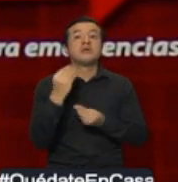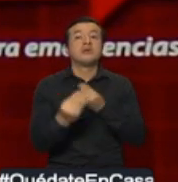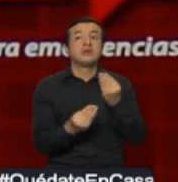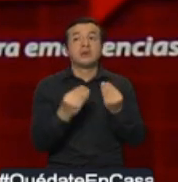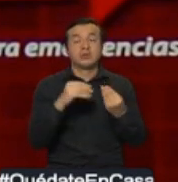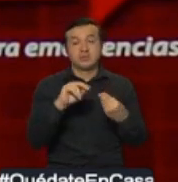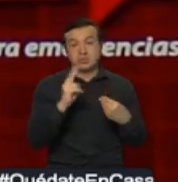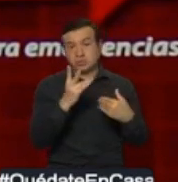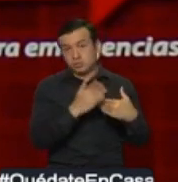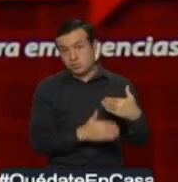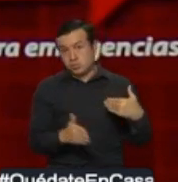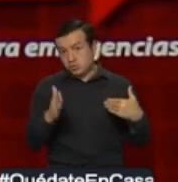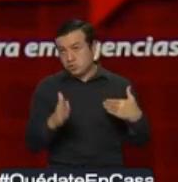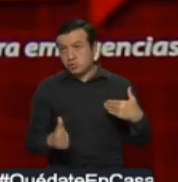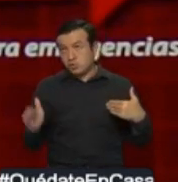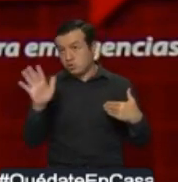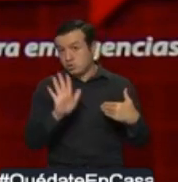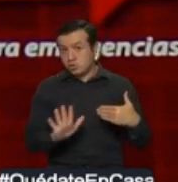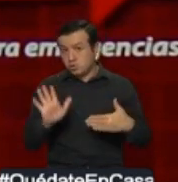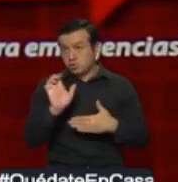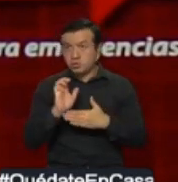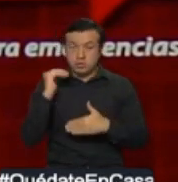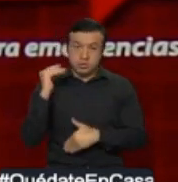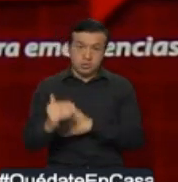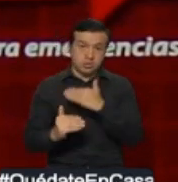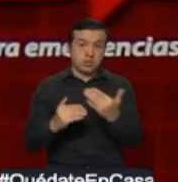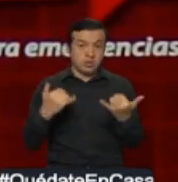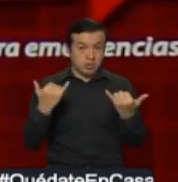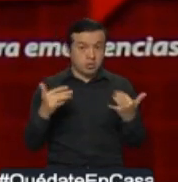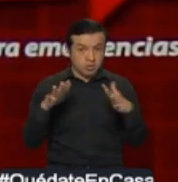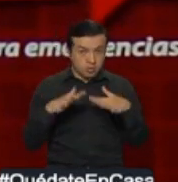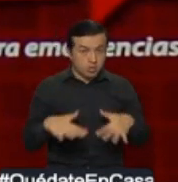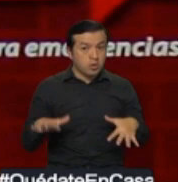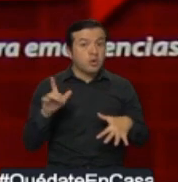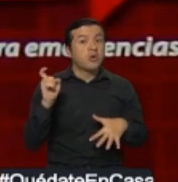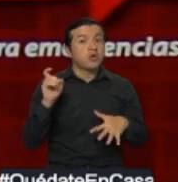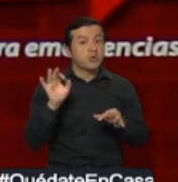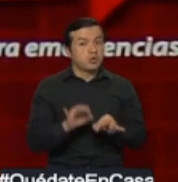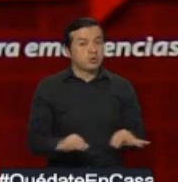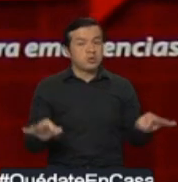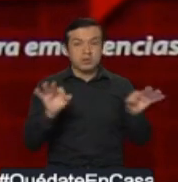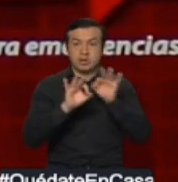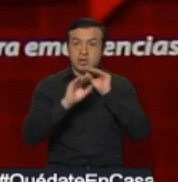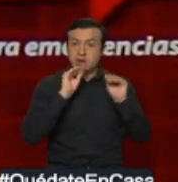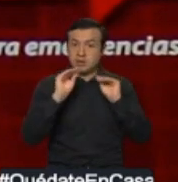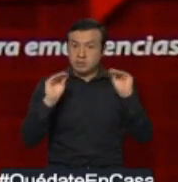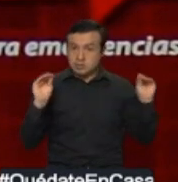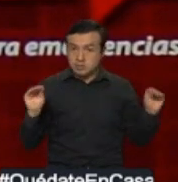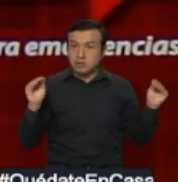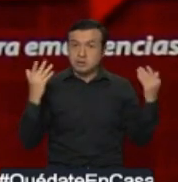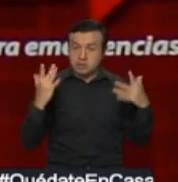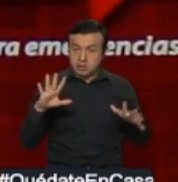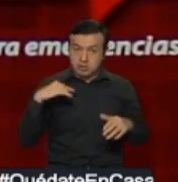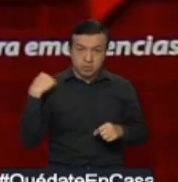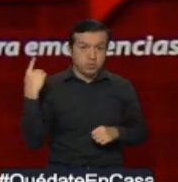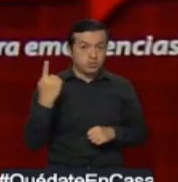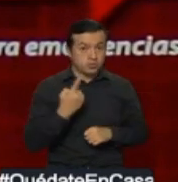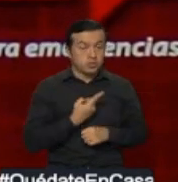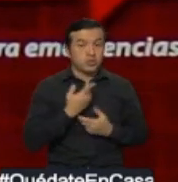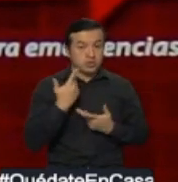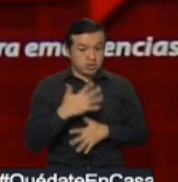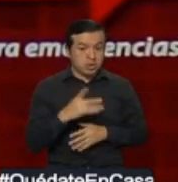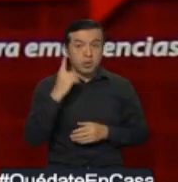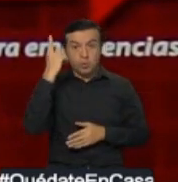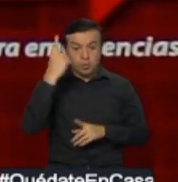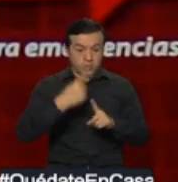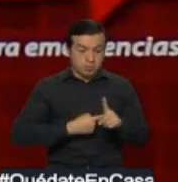otras etapas en distintos lugares del país, pero por ahora creo que es importante decir, estamos cumpliendo ya casi